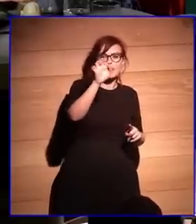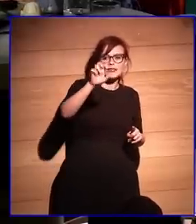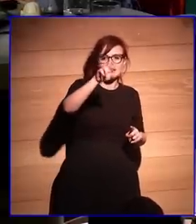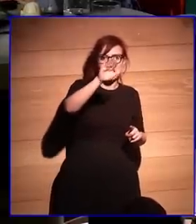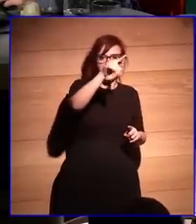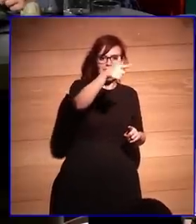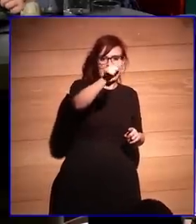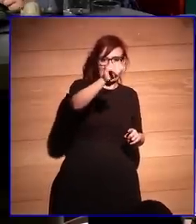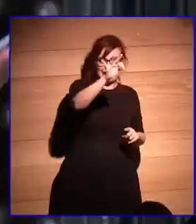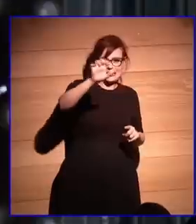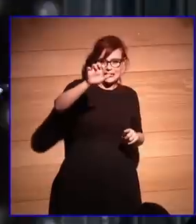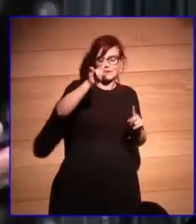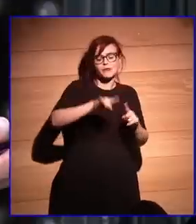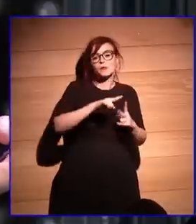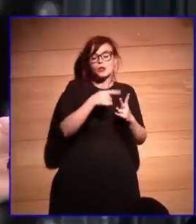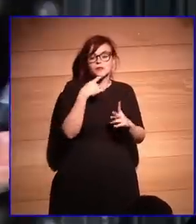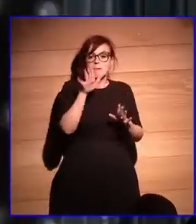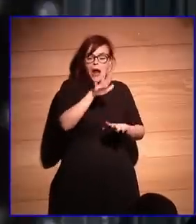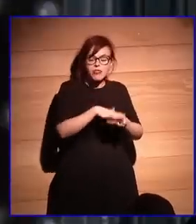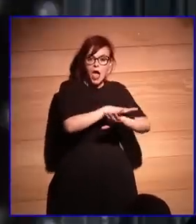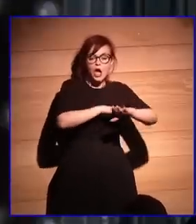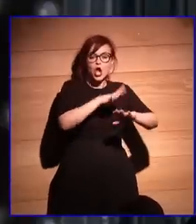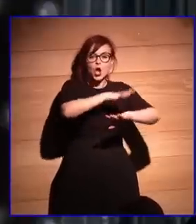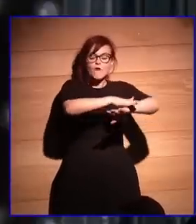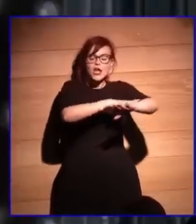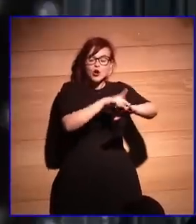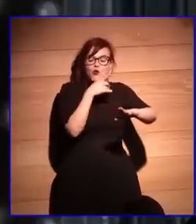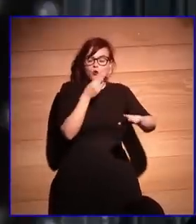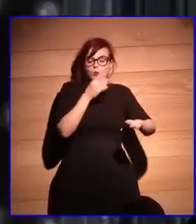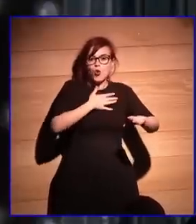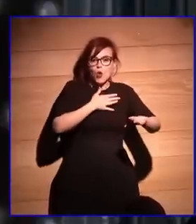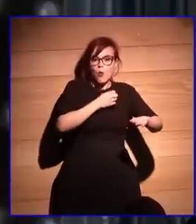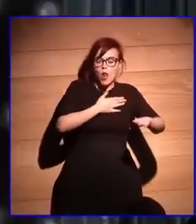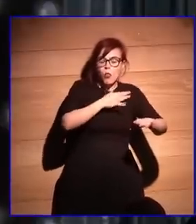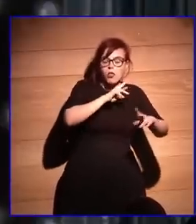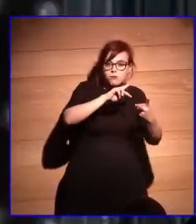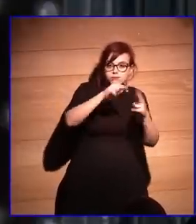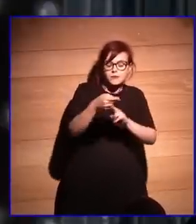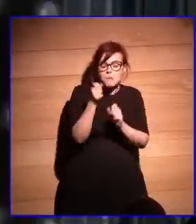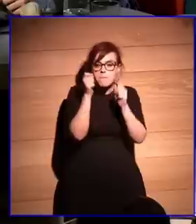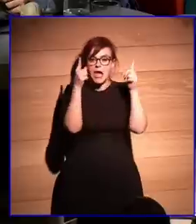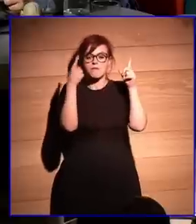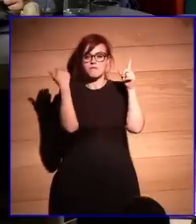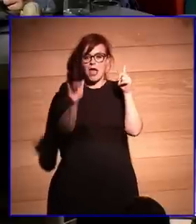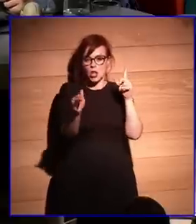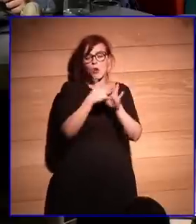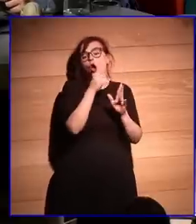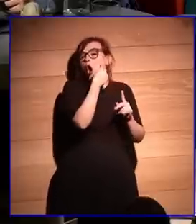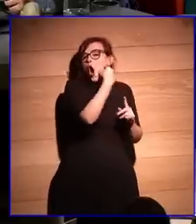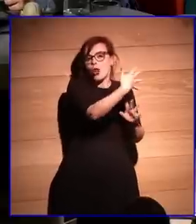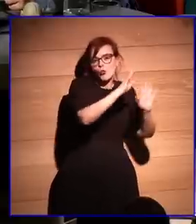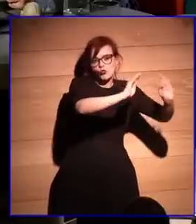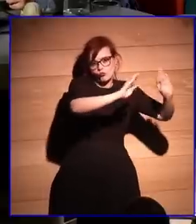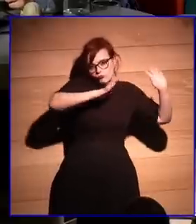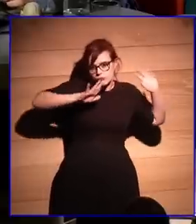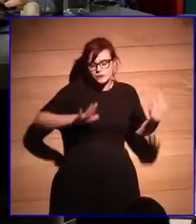nos creíamos que éramos, ¿no? Entonces tienes todas las películas de los 70 son así. Y luego llegamos... Pero hablas del ámbito de Hollywood, entiendo. Claro, ¿no?